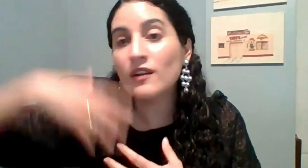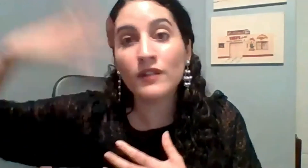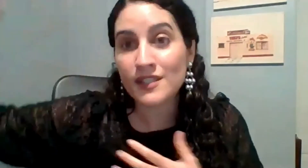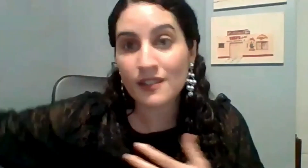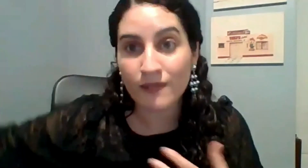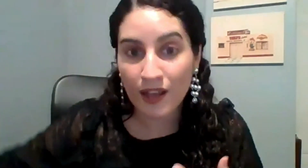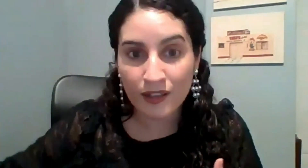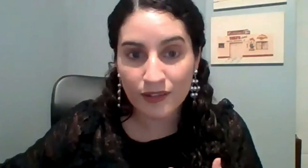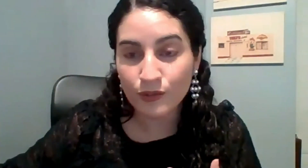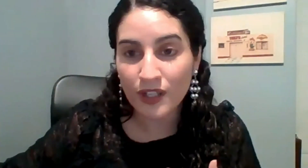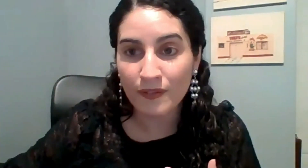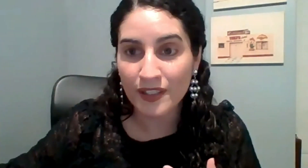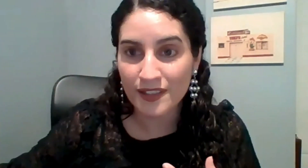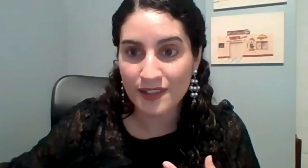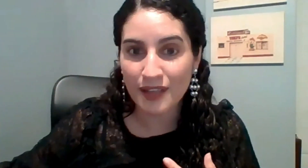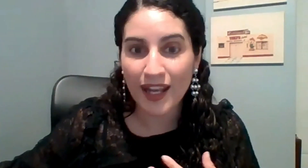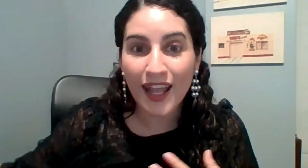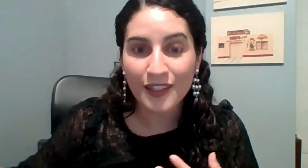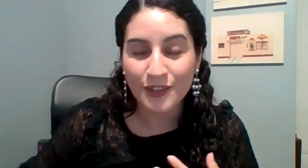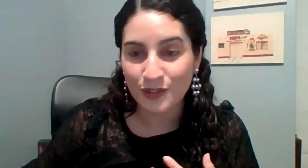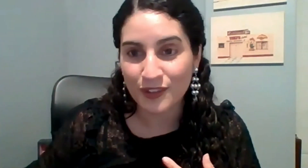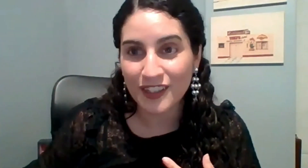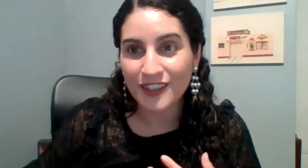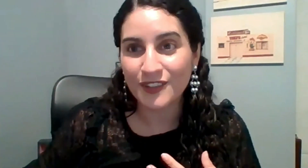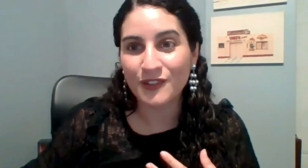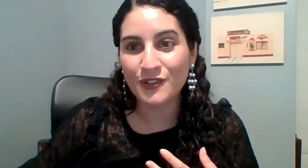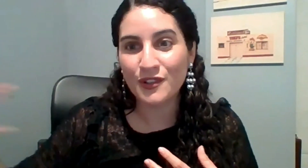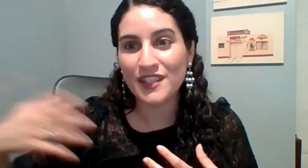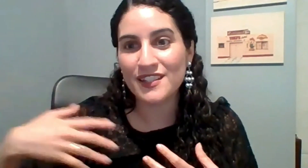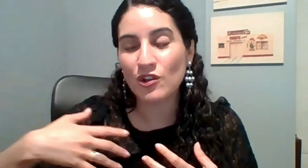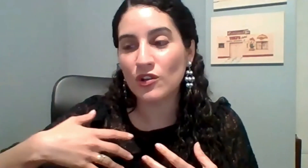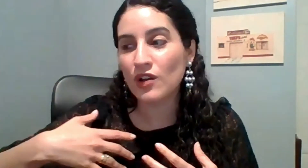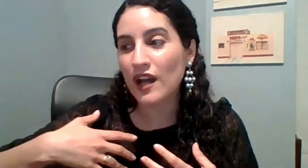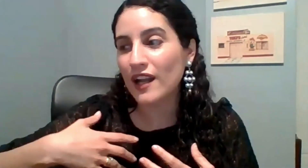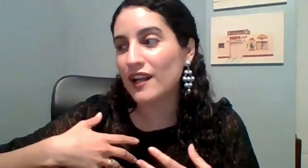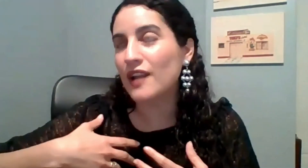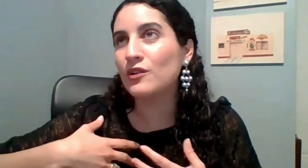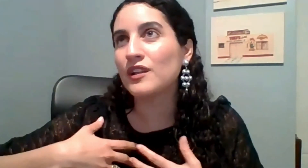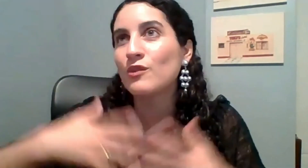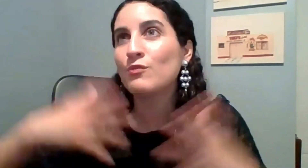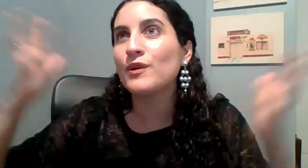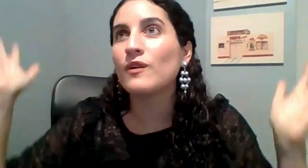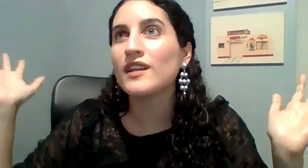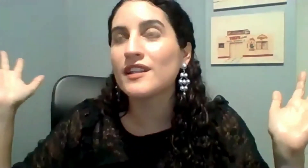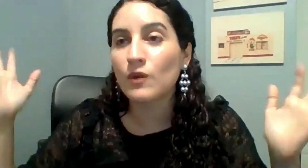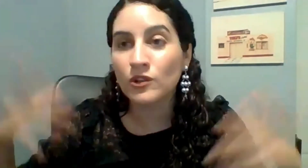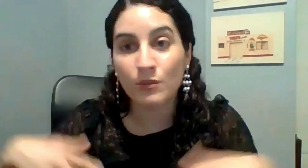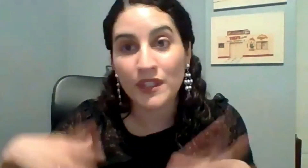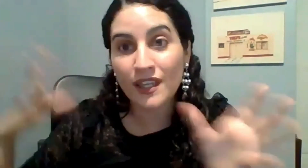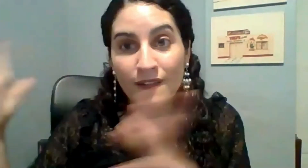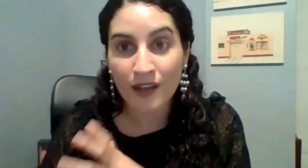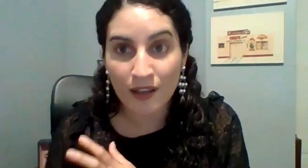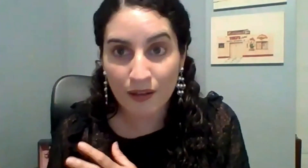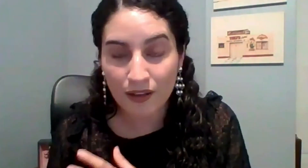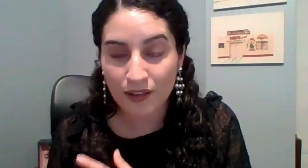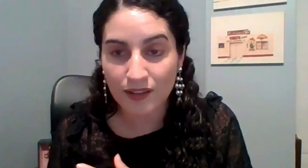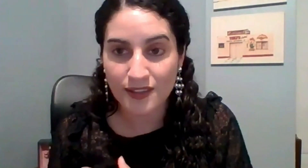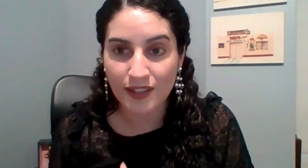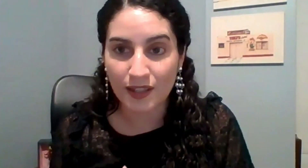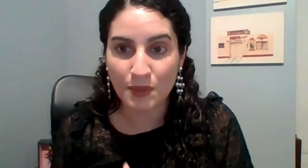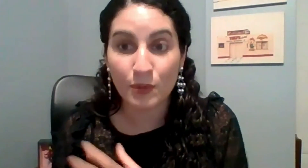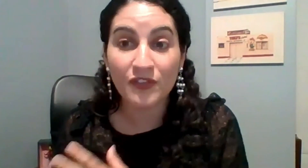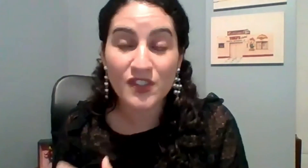No algo que se va una vez al año, ¿no? No es solo a lo que yo puedo ir cuando me